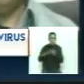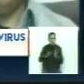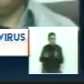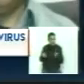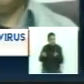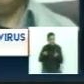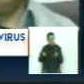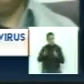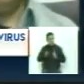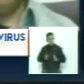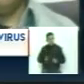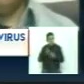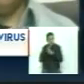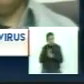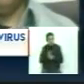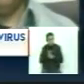cuenta varias